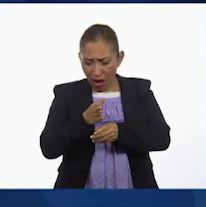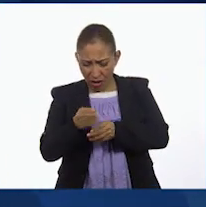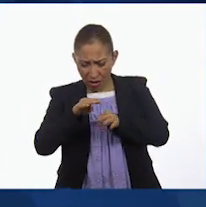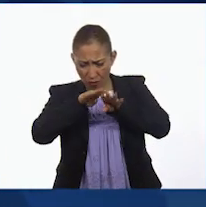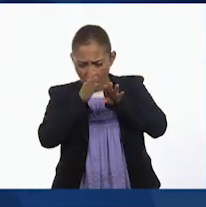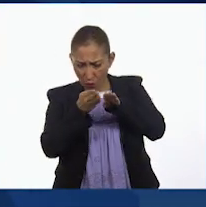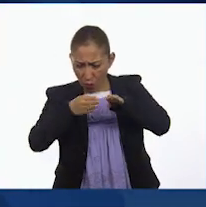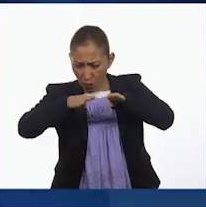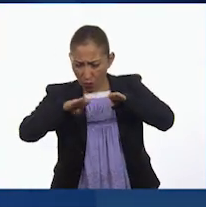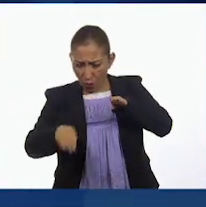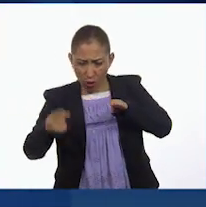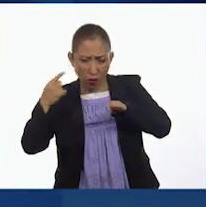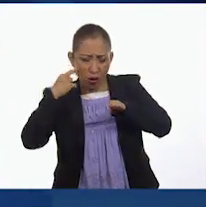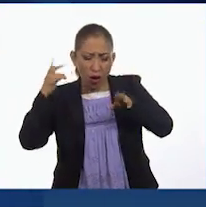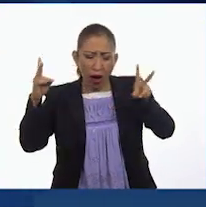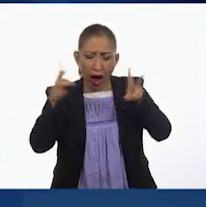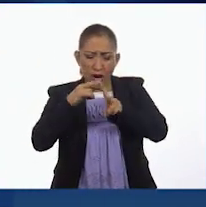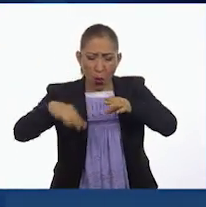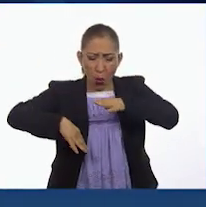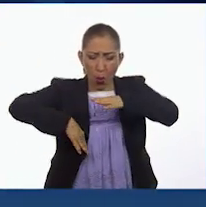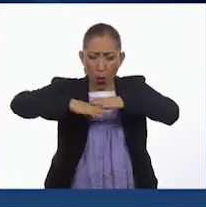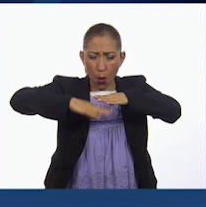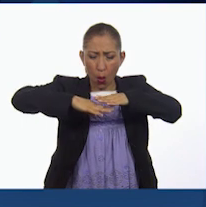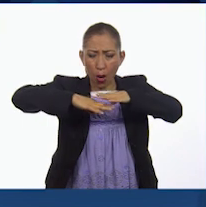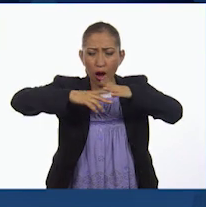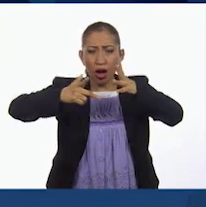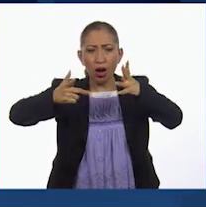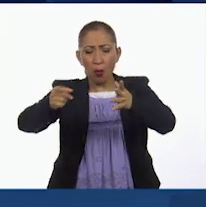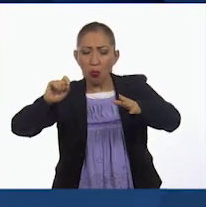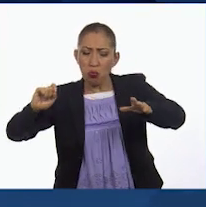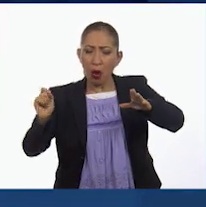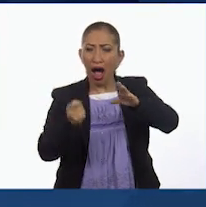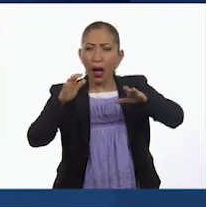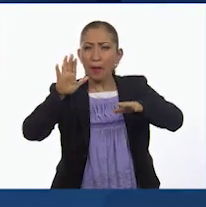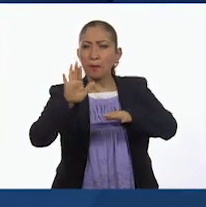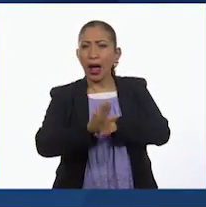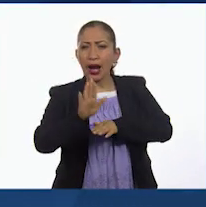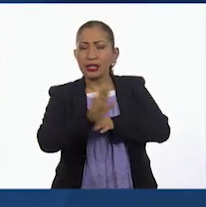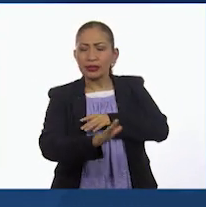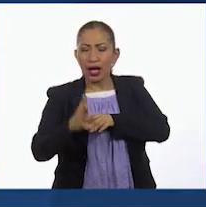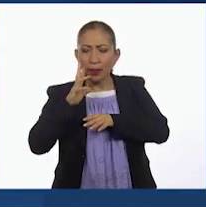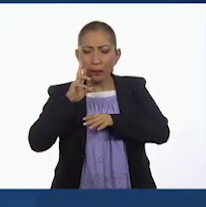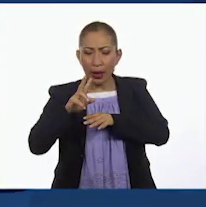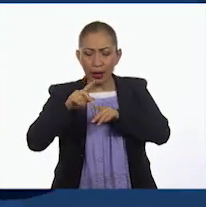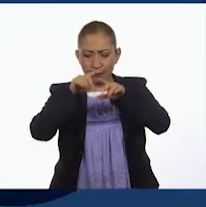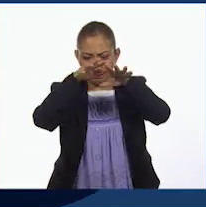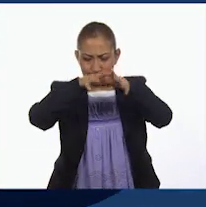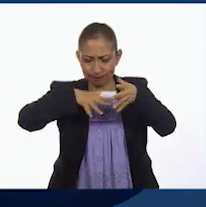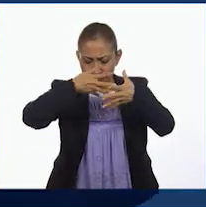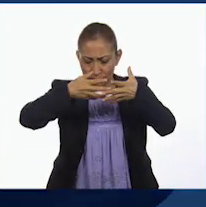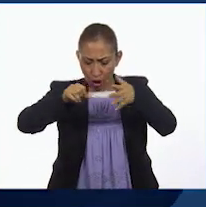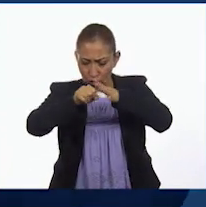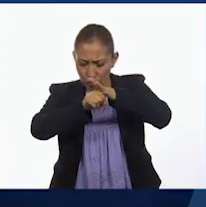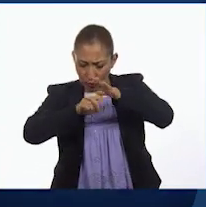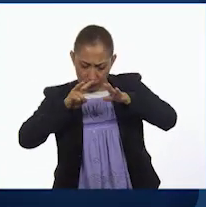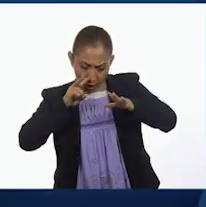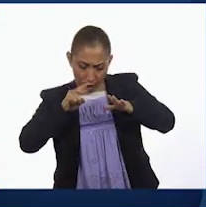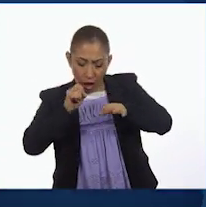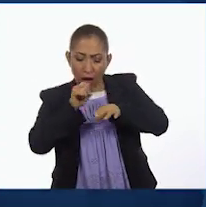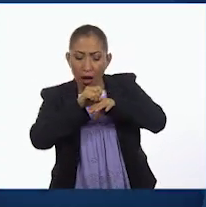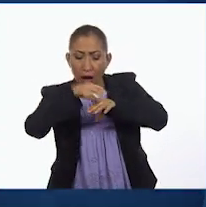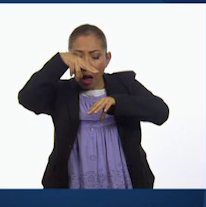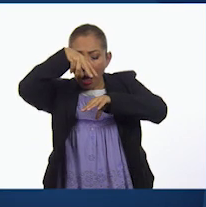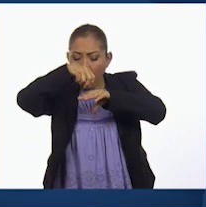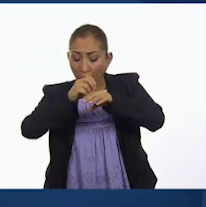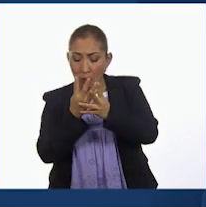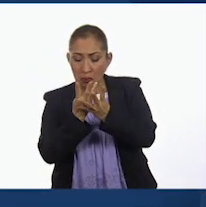lámina resonó con el viento, como un gong. Entre la tensa cuadrícula de la sombra, saltaba sobre